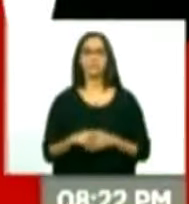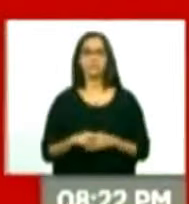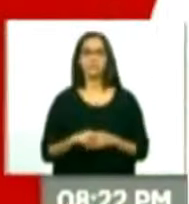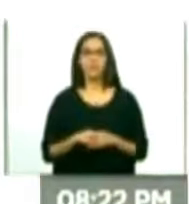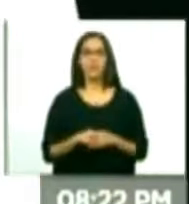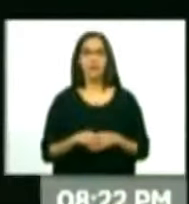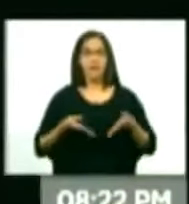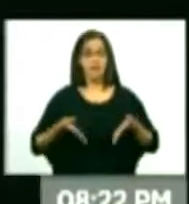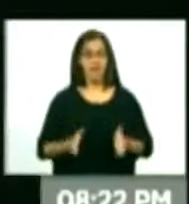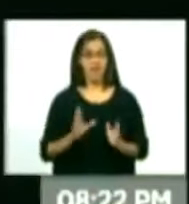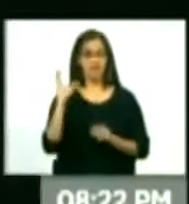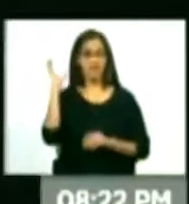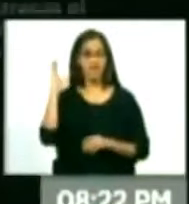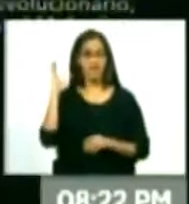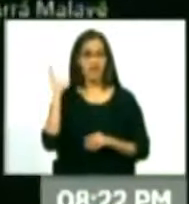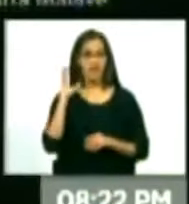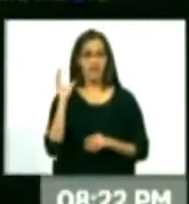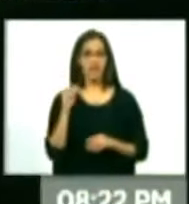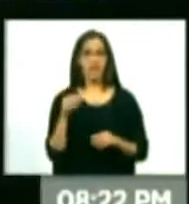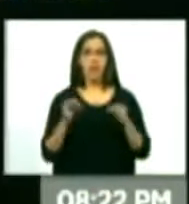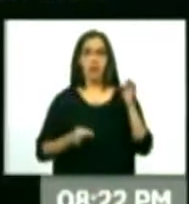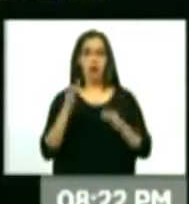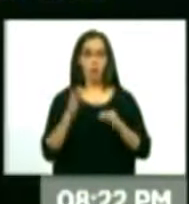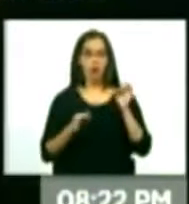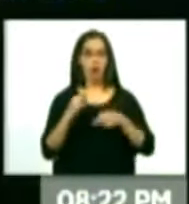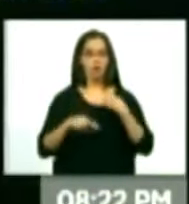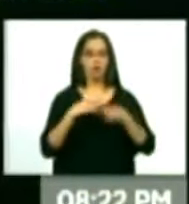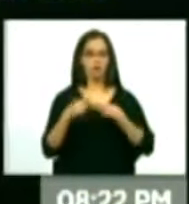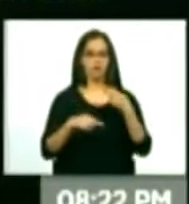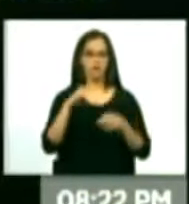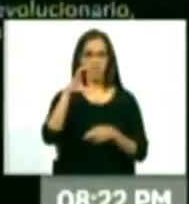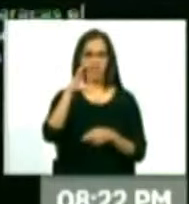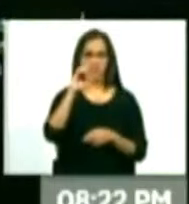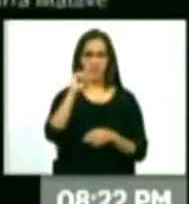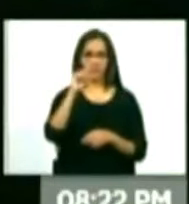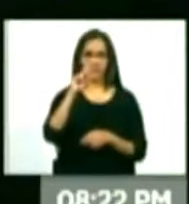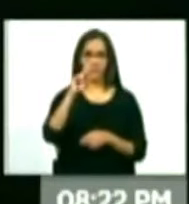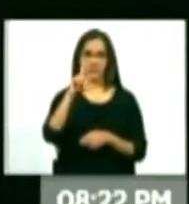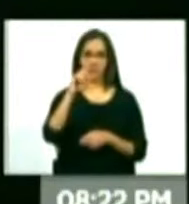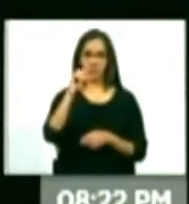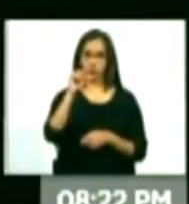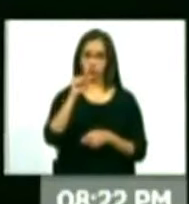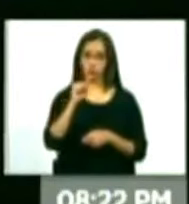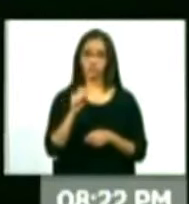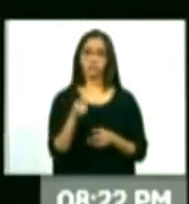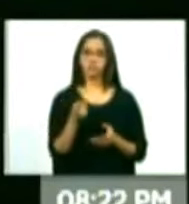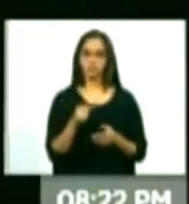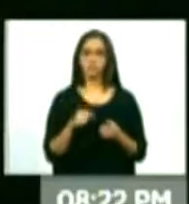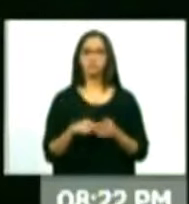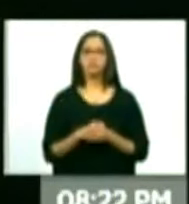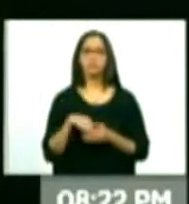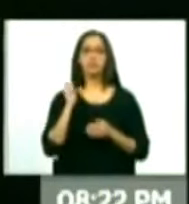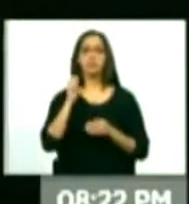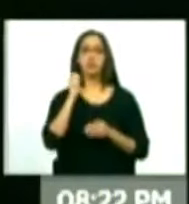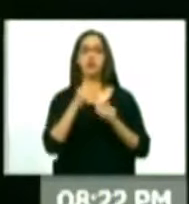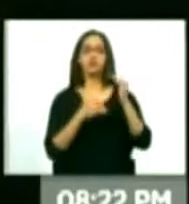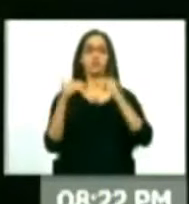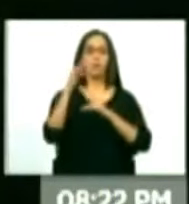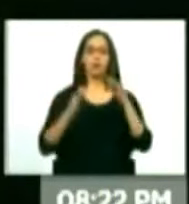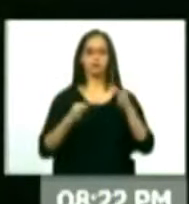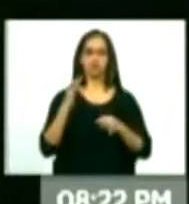años nace en Caracas el abogado revolucionario Carlos Escarrá Malavé. fue magistrado del Tribunal Supremo de